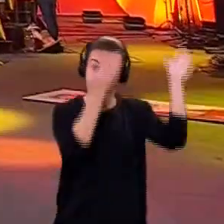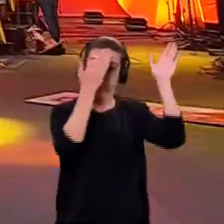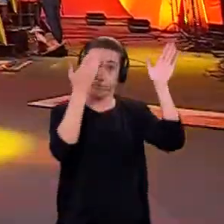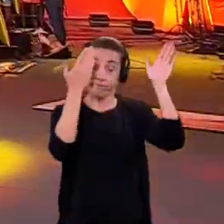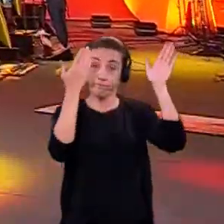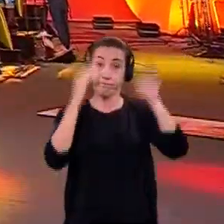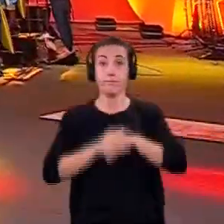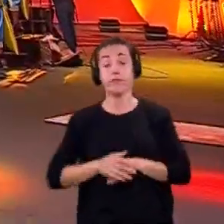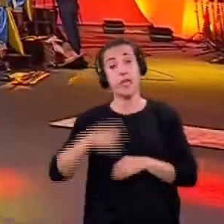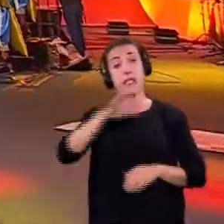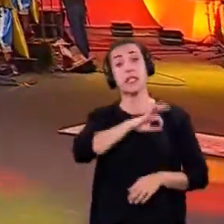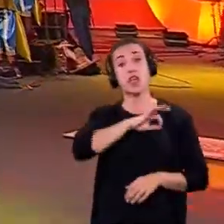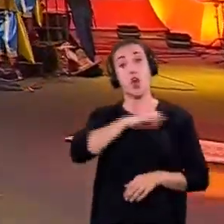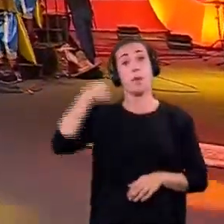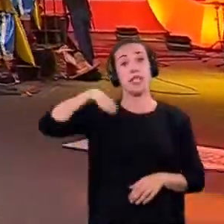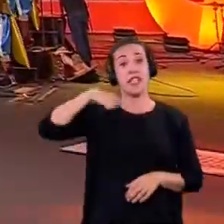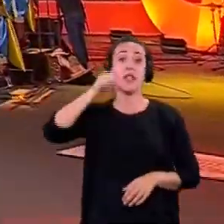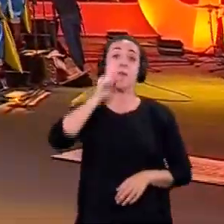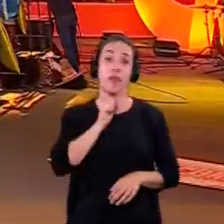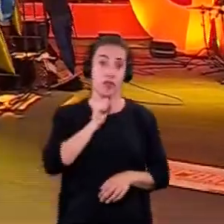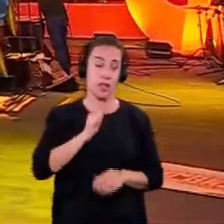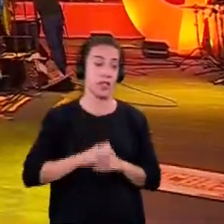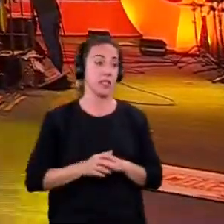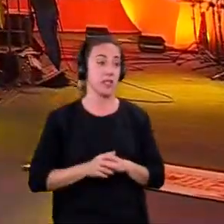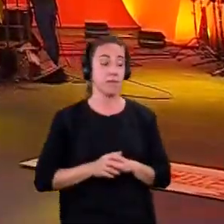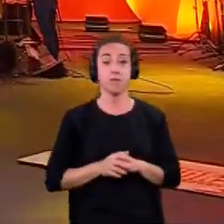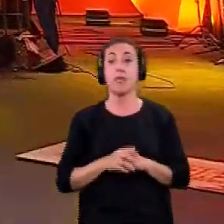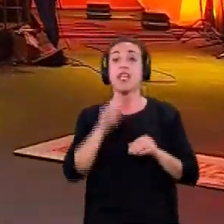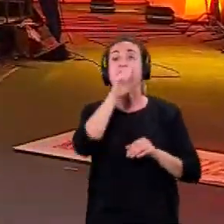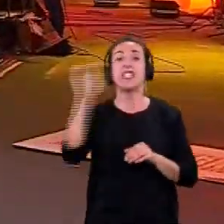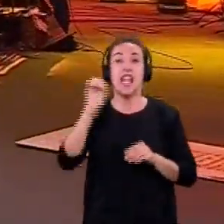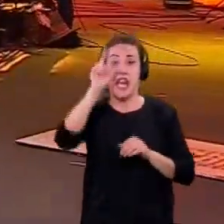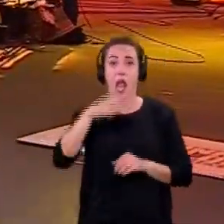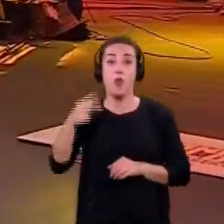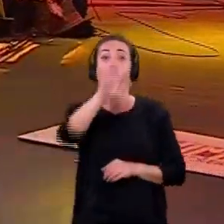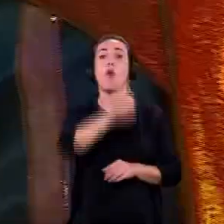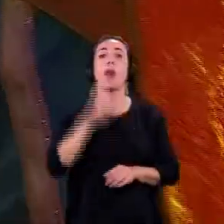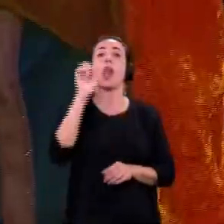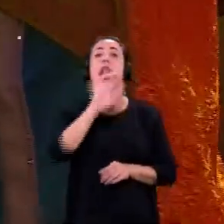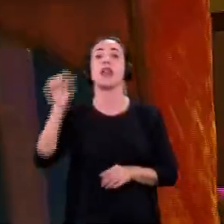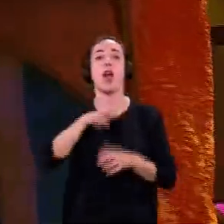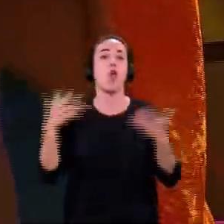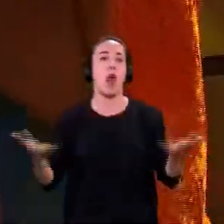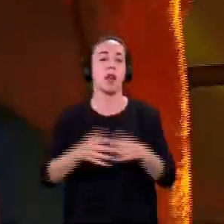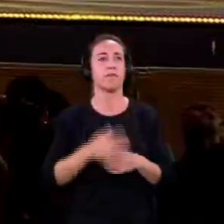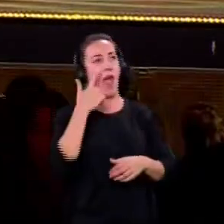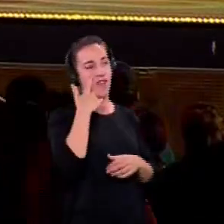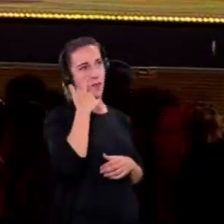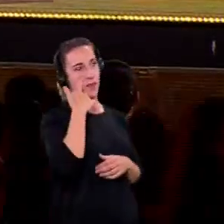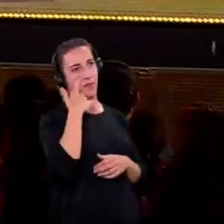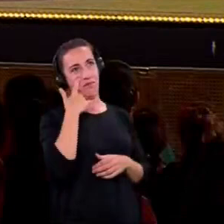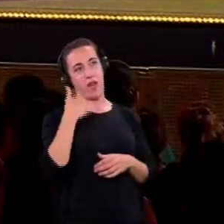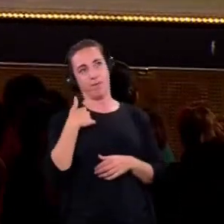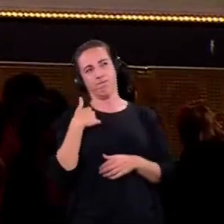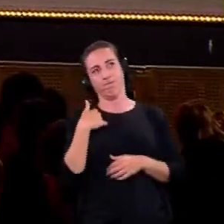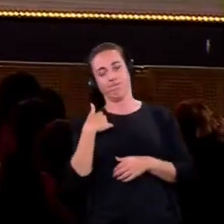Partida, señor presidente Pedro Sánchez, usted por 100 euros, ¿qué letra va a comprar? Pues yo, mire usted, haciéndole